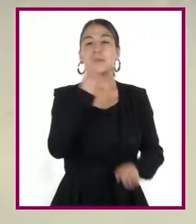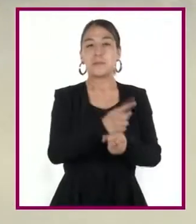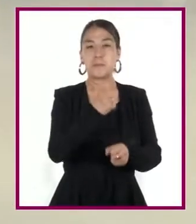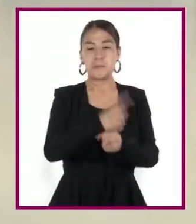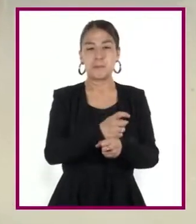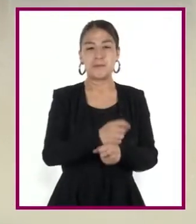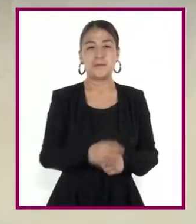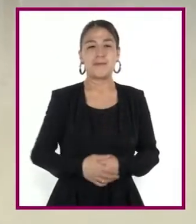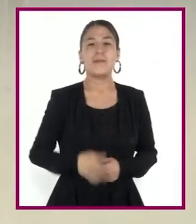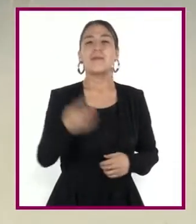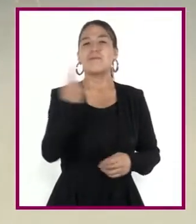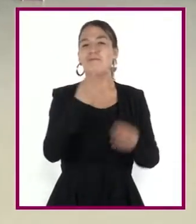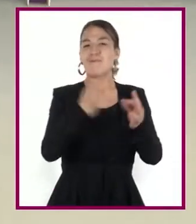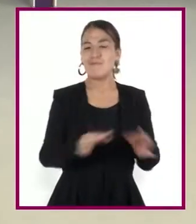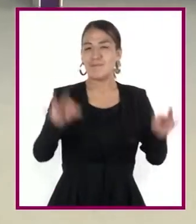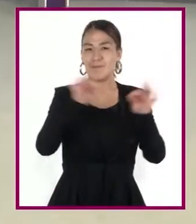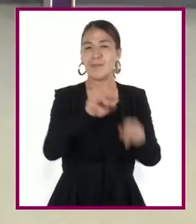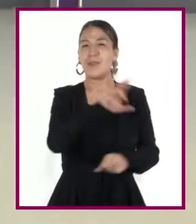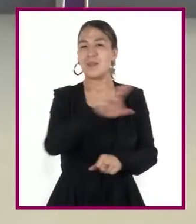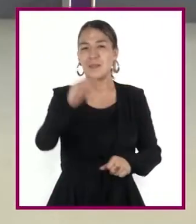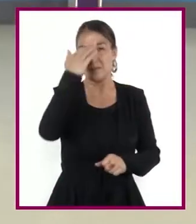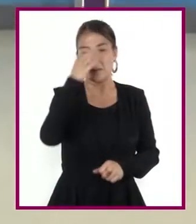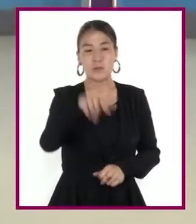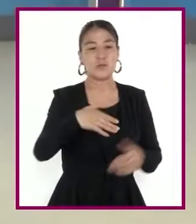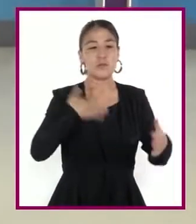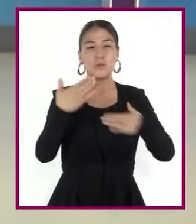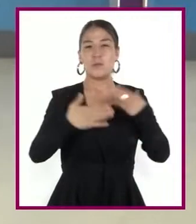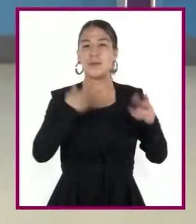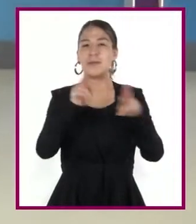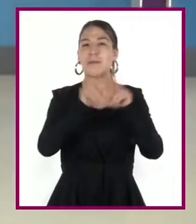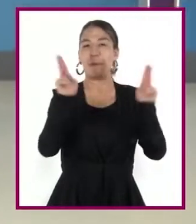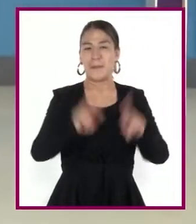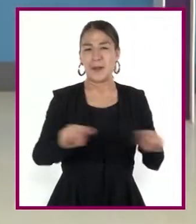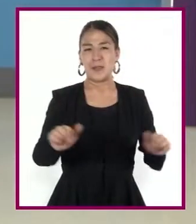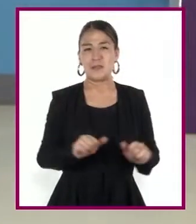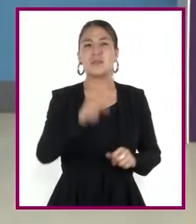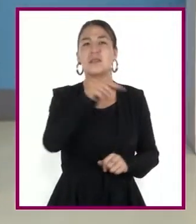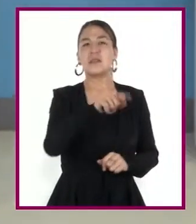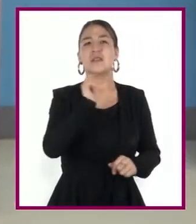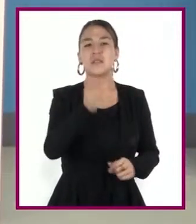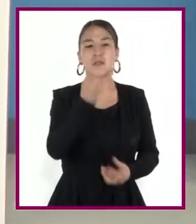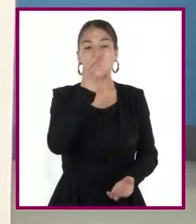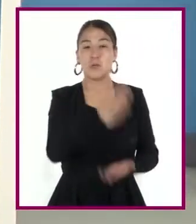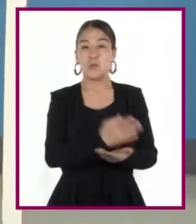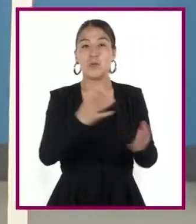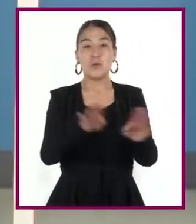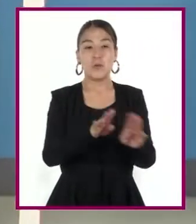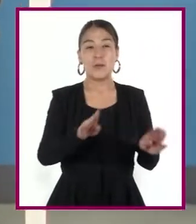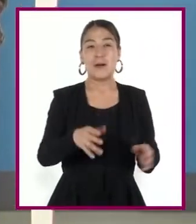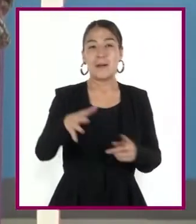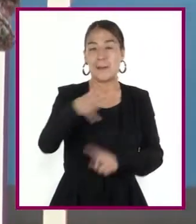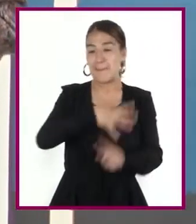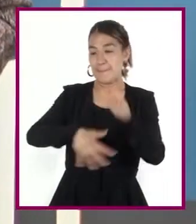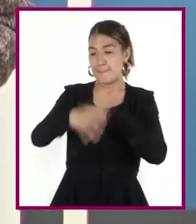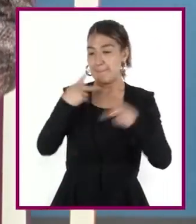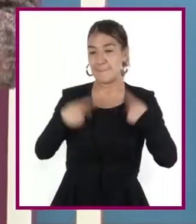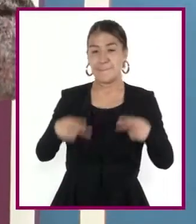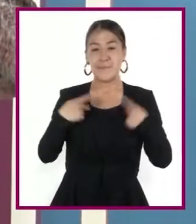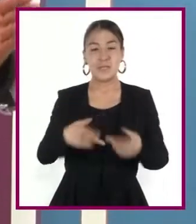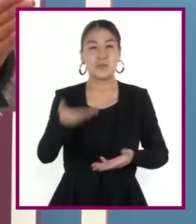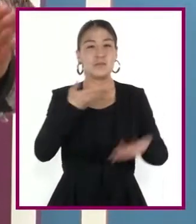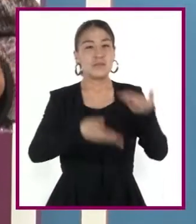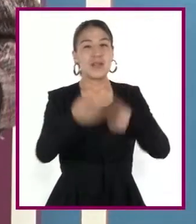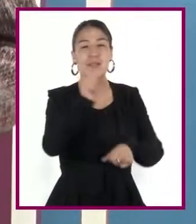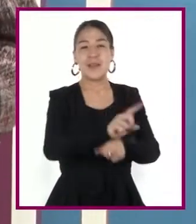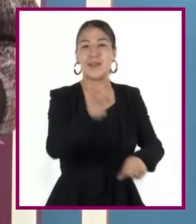Primeramente, es importante reconocer que la convivencia pacífica no solamente se realiza entre las personas con las que se interactúa